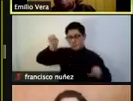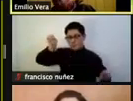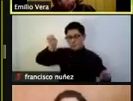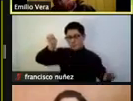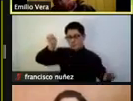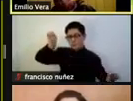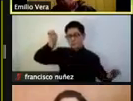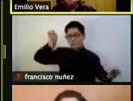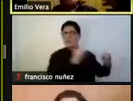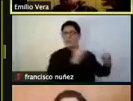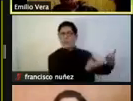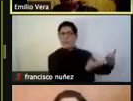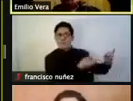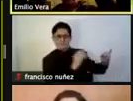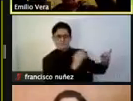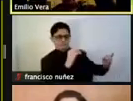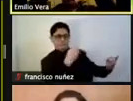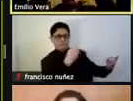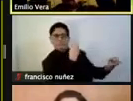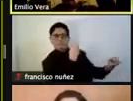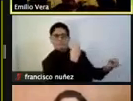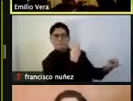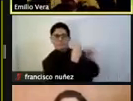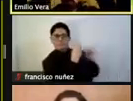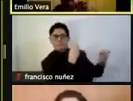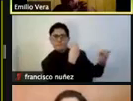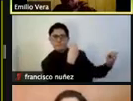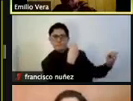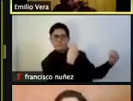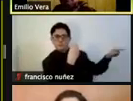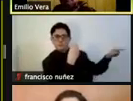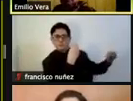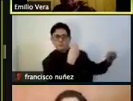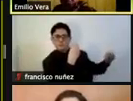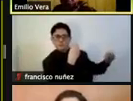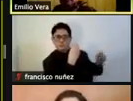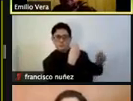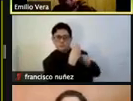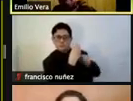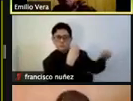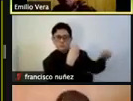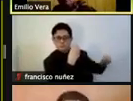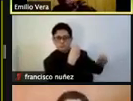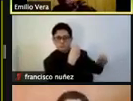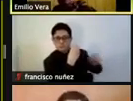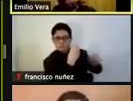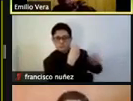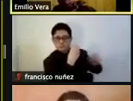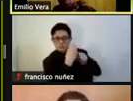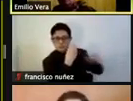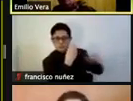parte de la fuente sísmica. Ahí van los geófonos, los geófonos.